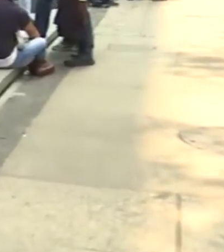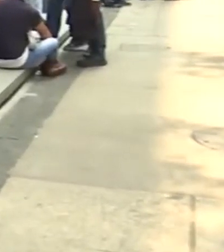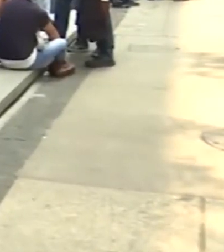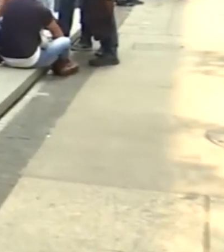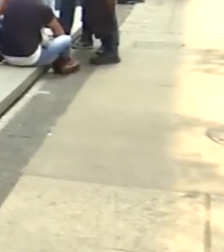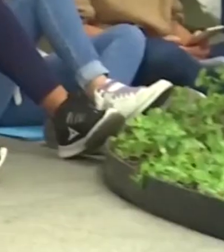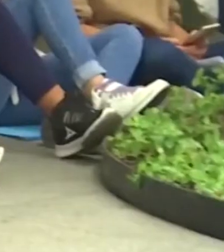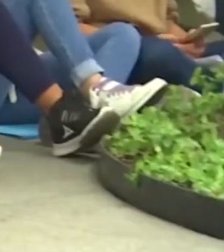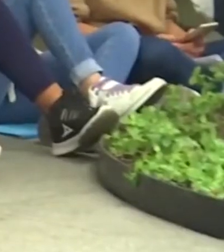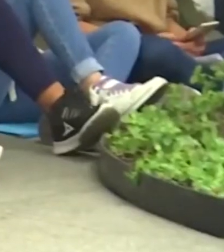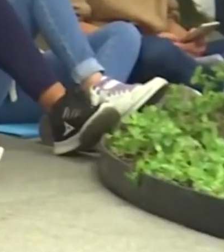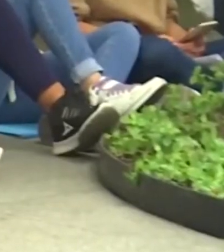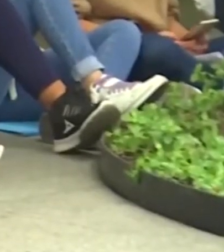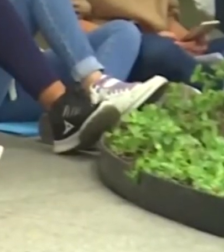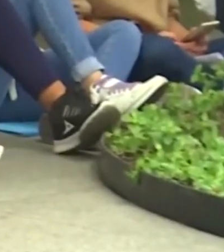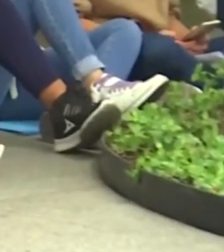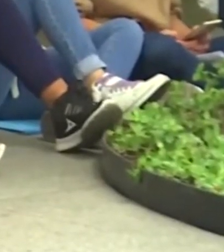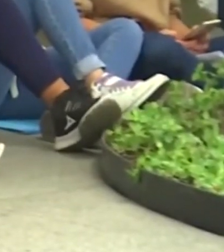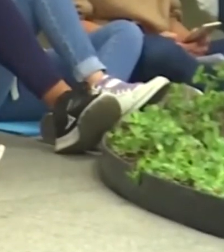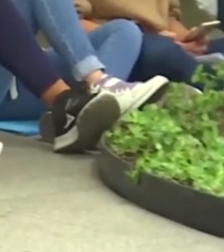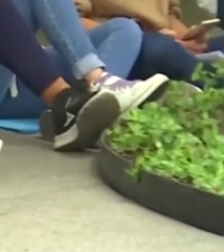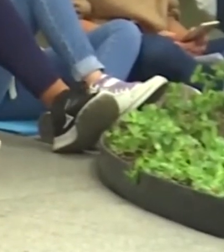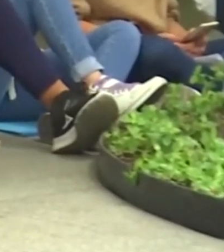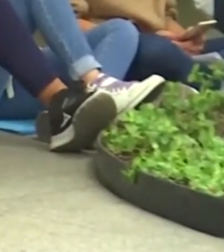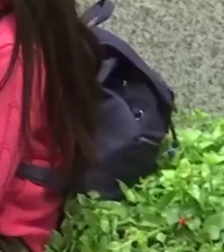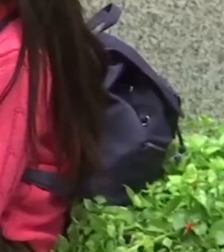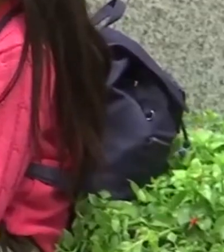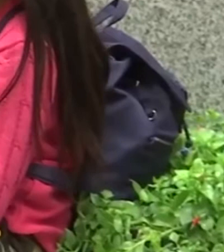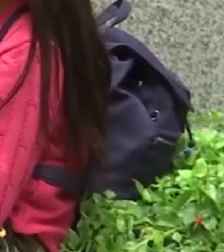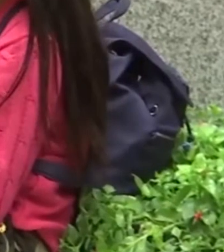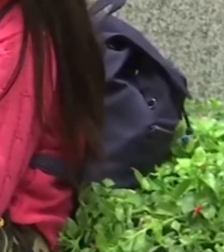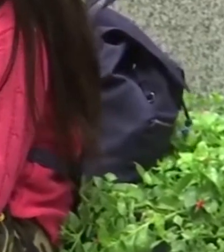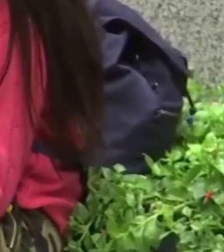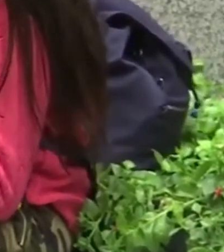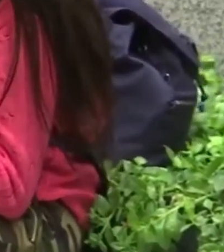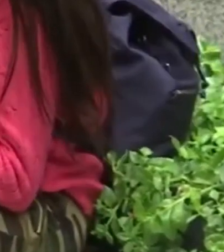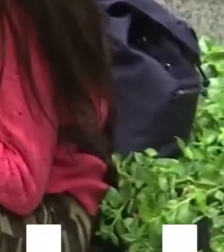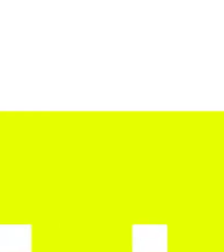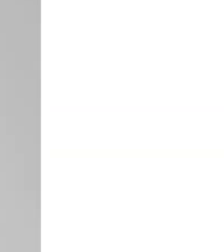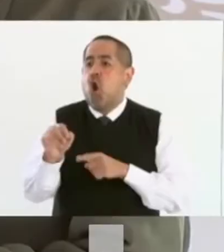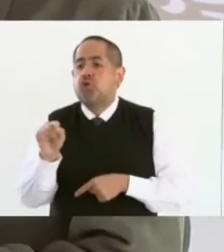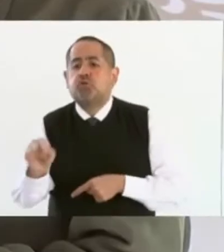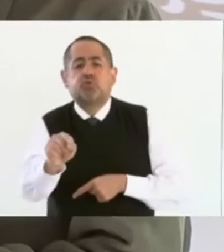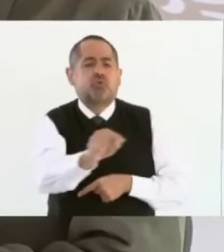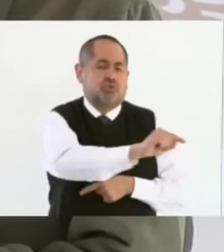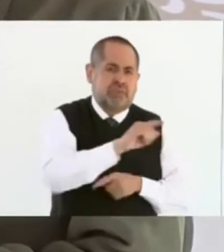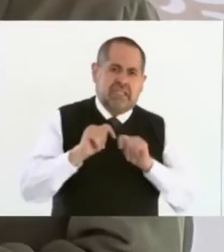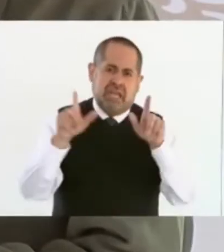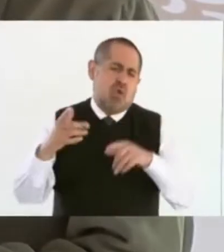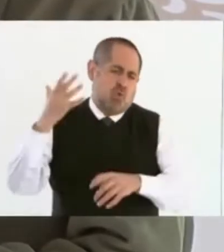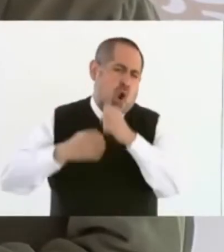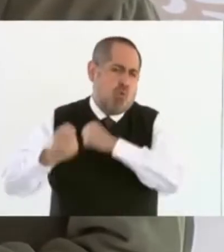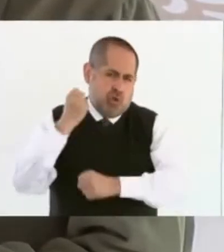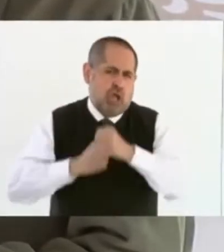de las Universidades del Bienestar Benito Juárez no es más que una ocurrencia meramente electorera. Fue una